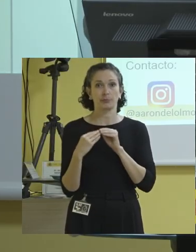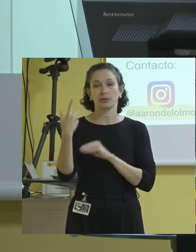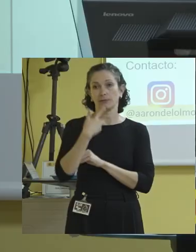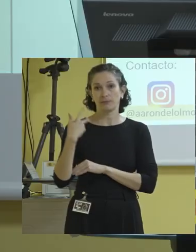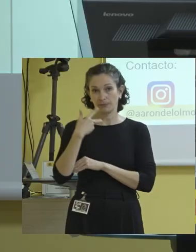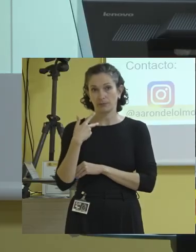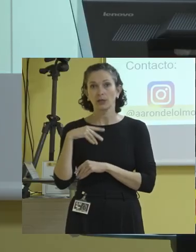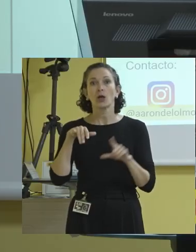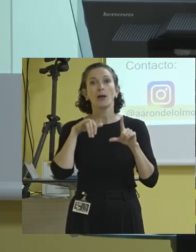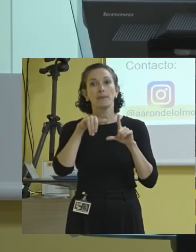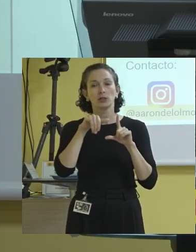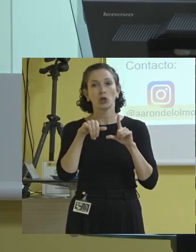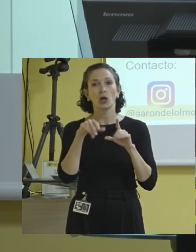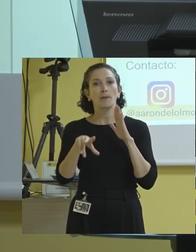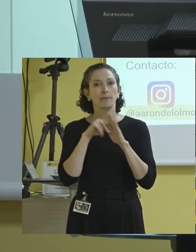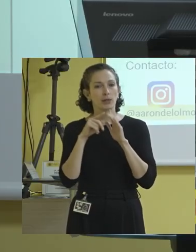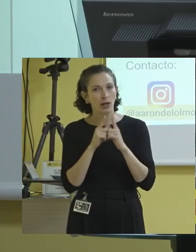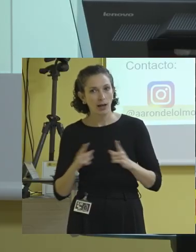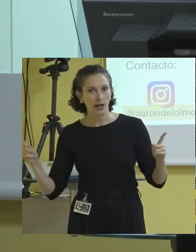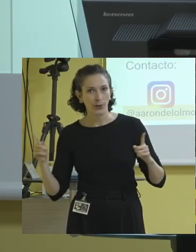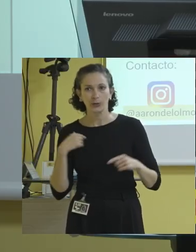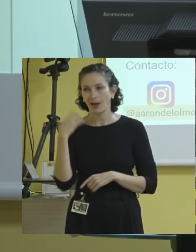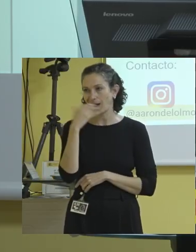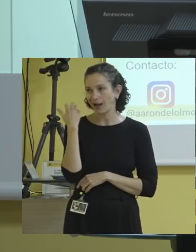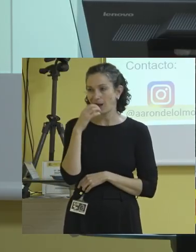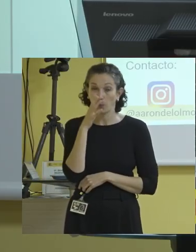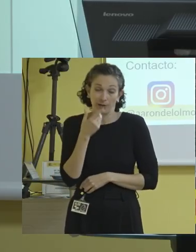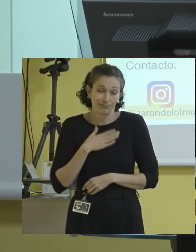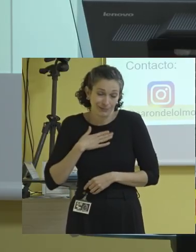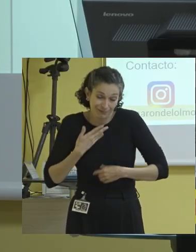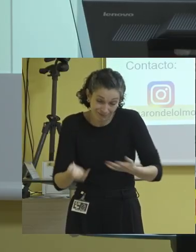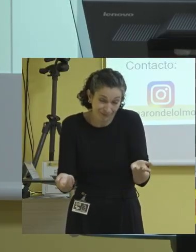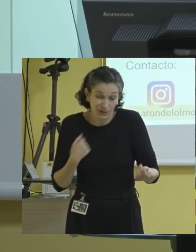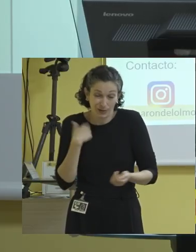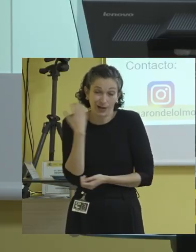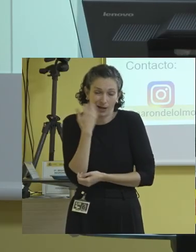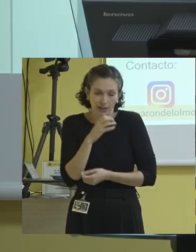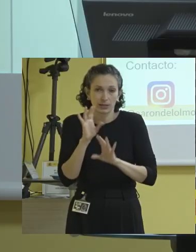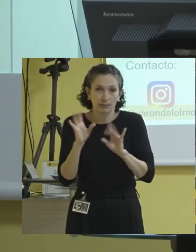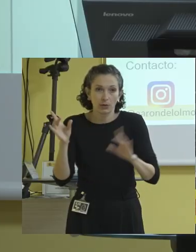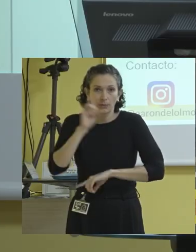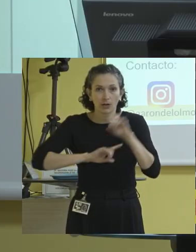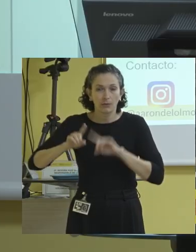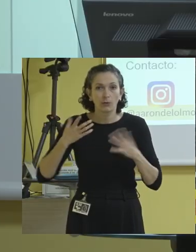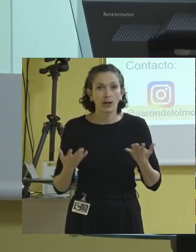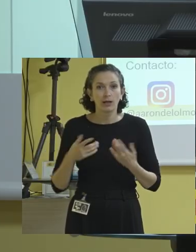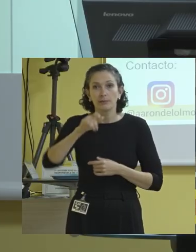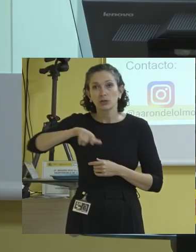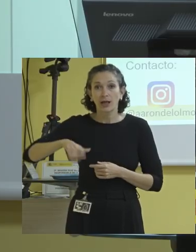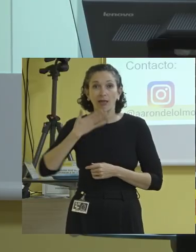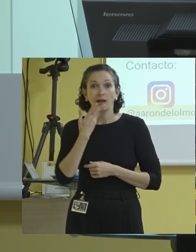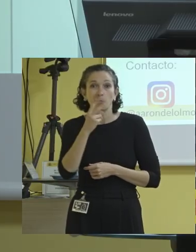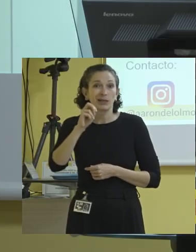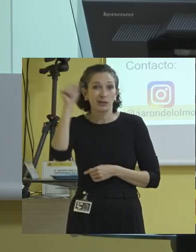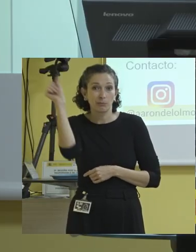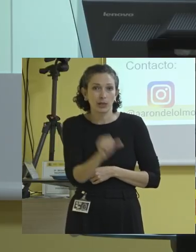que son vídeos largos, que a mí yo me parto de risa con ellos, porque son míos, claro, no me voy a reír, joder. Pero claro, ¿cuál es el problema? Que eso yo busco a gente de 20 años que no se lo ven,